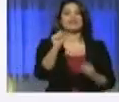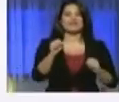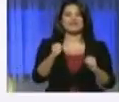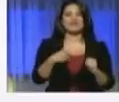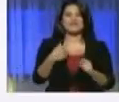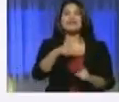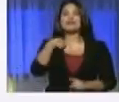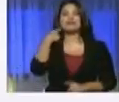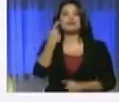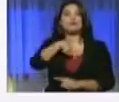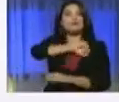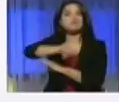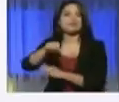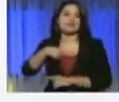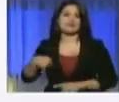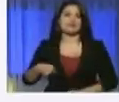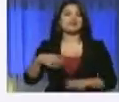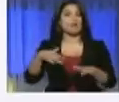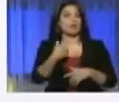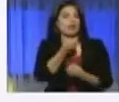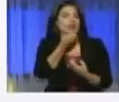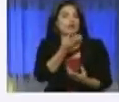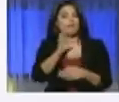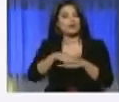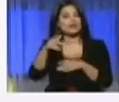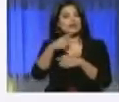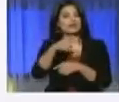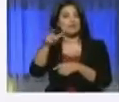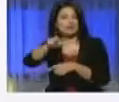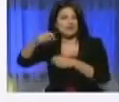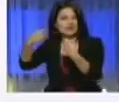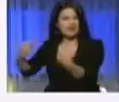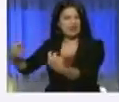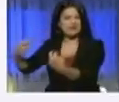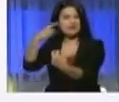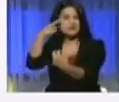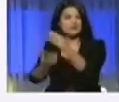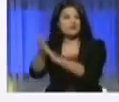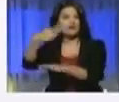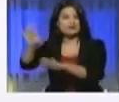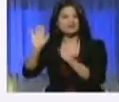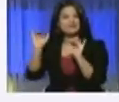¿Eh? Tremenda selección. Quizás tenemos que ahora